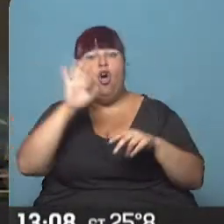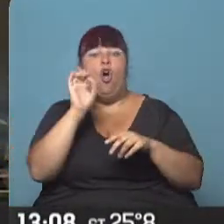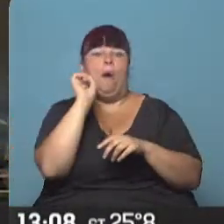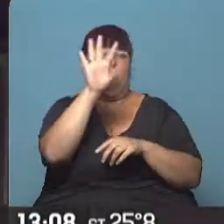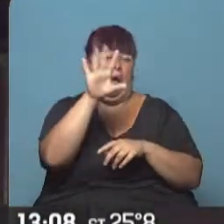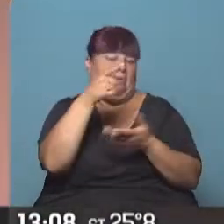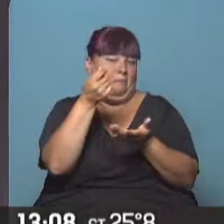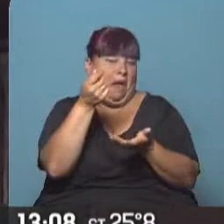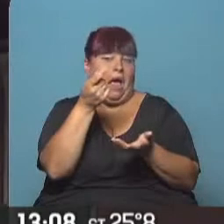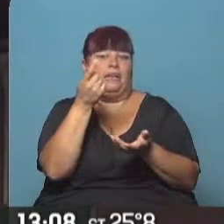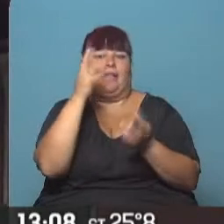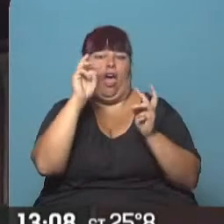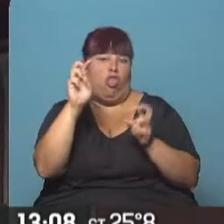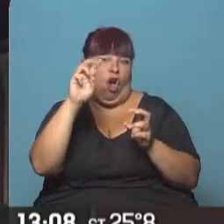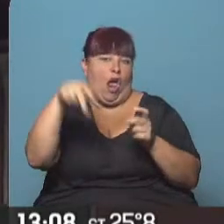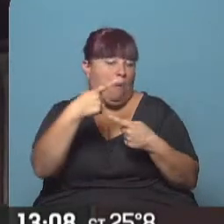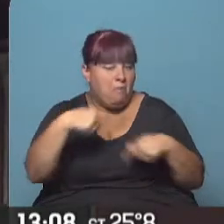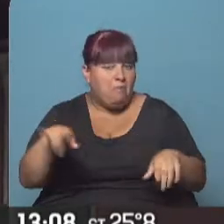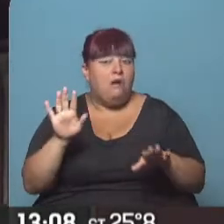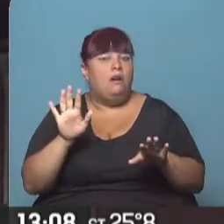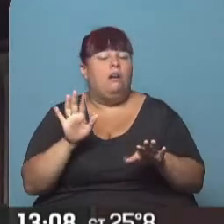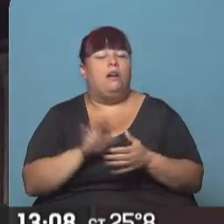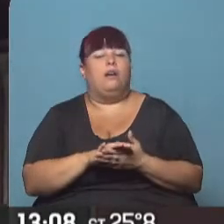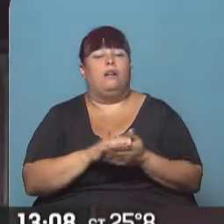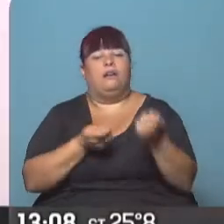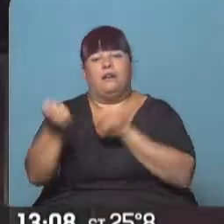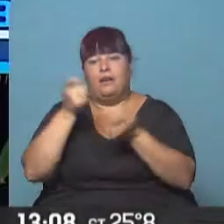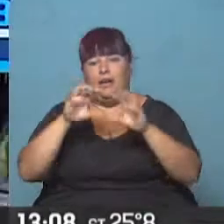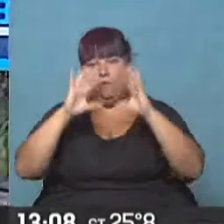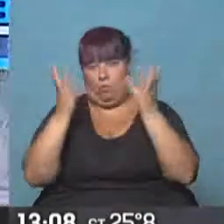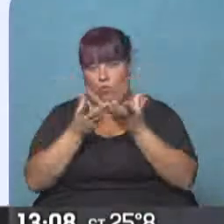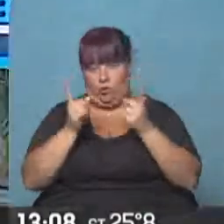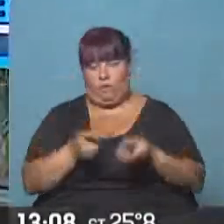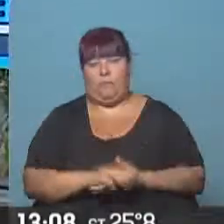giro de moneda internacional por transacciones internacionales, ¿no?